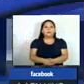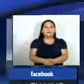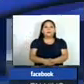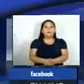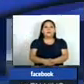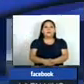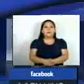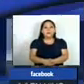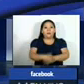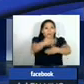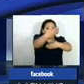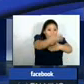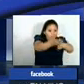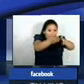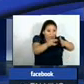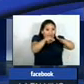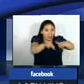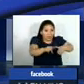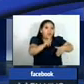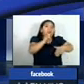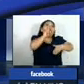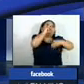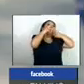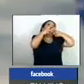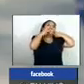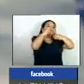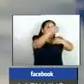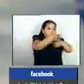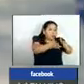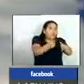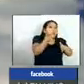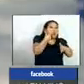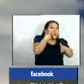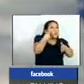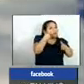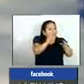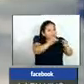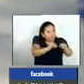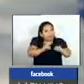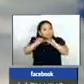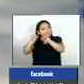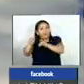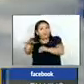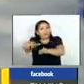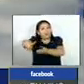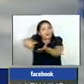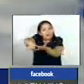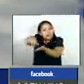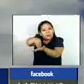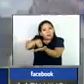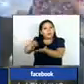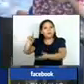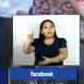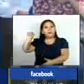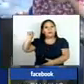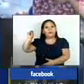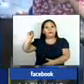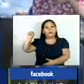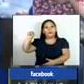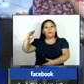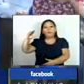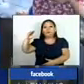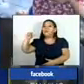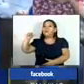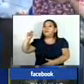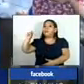Y las cabinas para realizar pruebas de COVID-19 se trasladaron a dos zonas del municipio de Tenancingo, en el departamento de